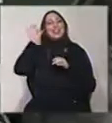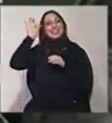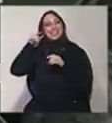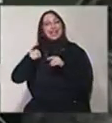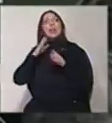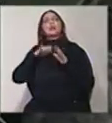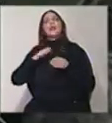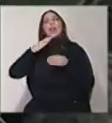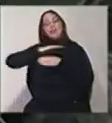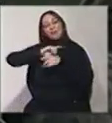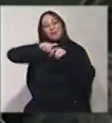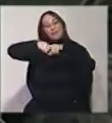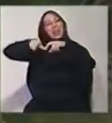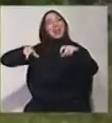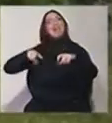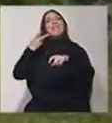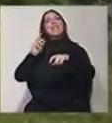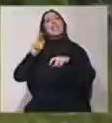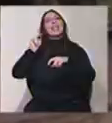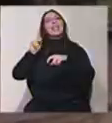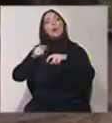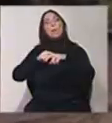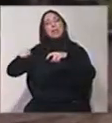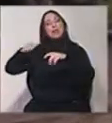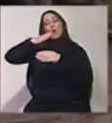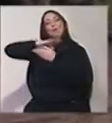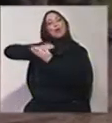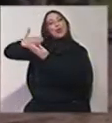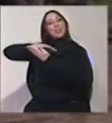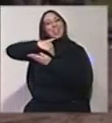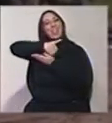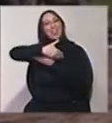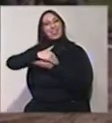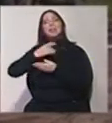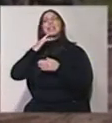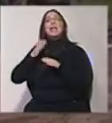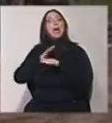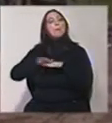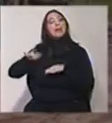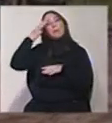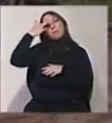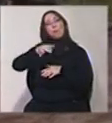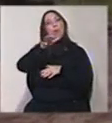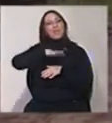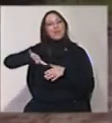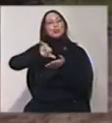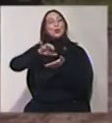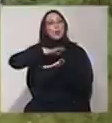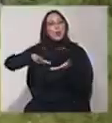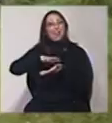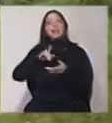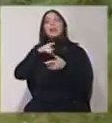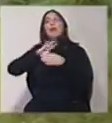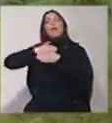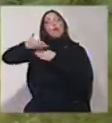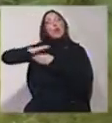una franja que se extiende a 20 kilómetros de las fronteras del país, aunque excluye a los centros urbanos. La frontera seca se considera uno de los puntos débiles en